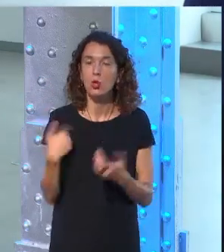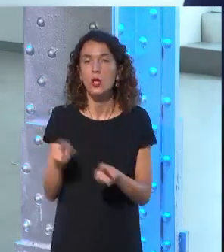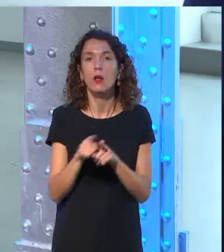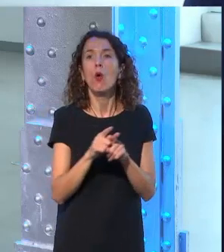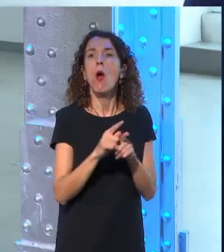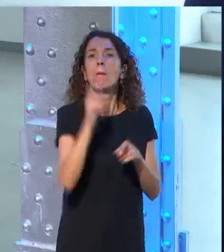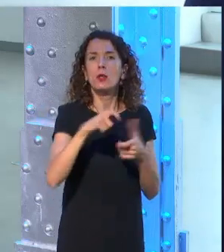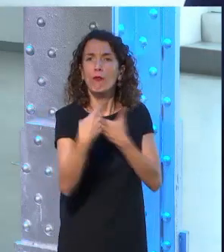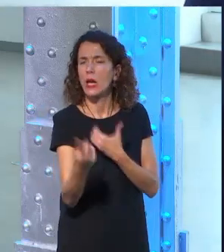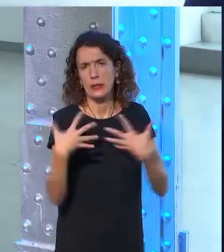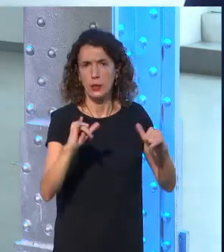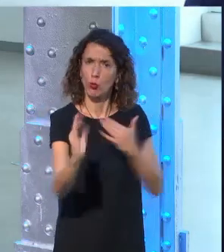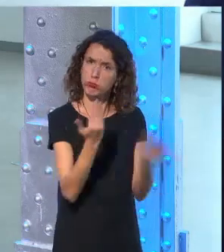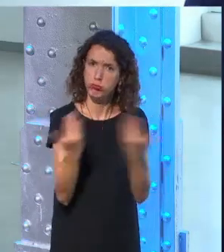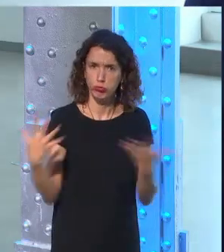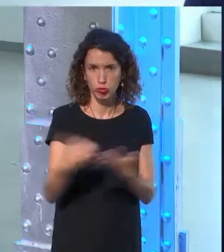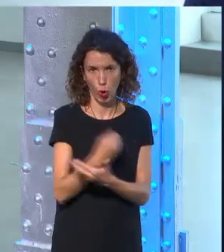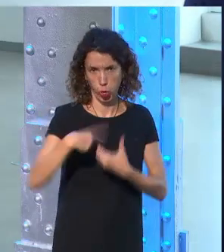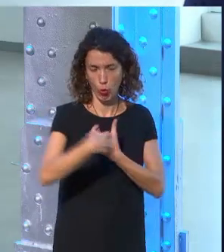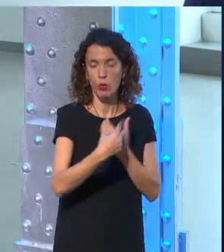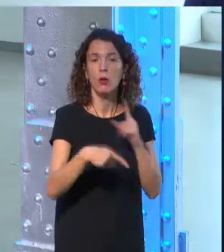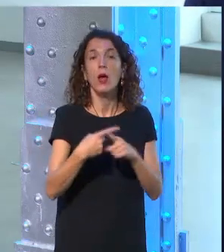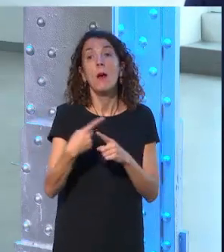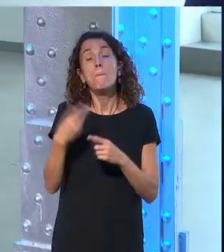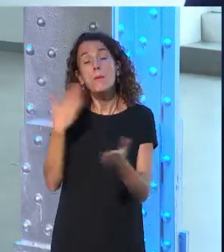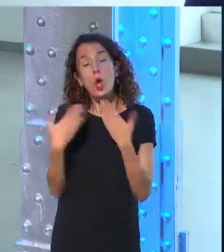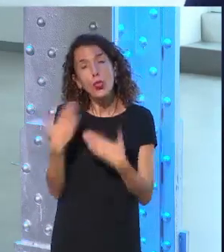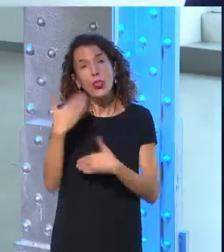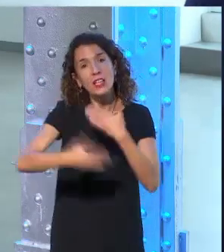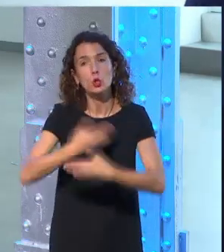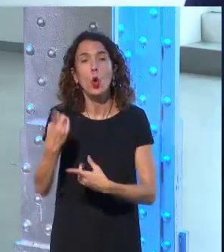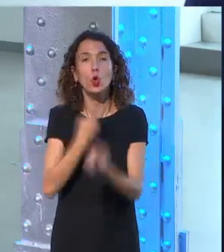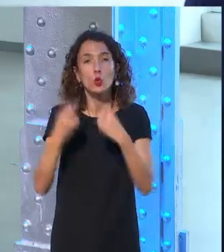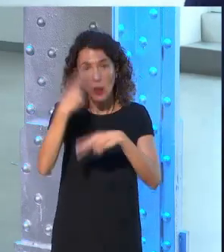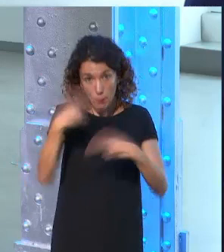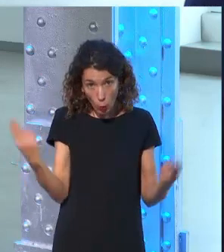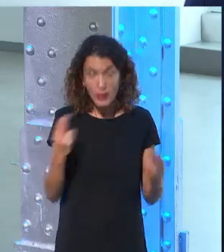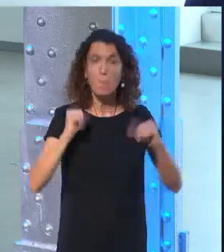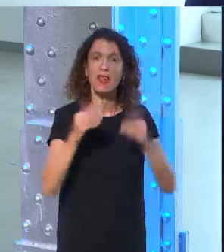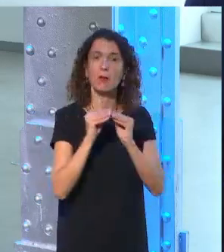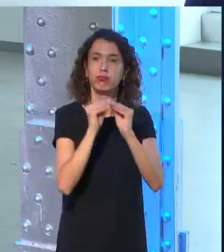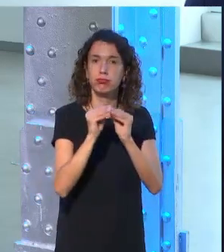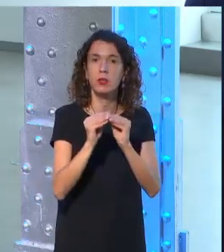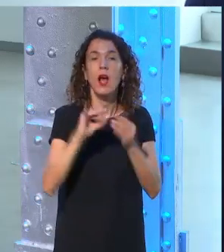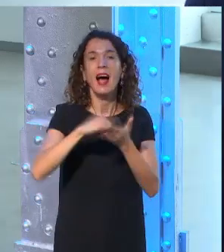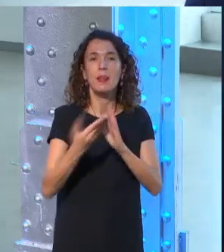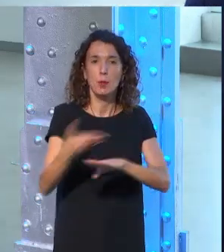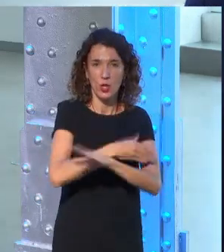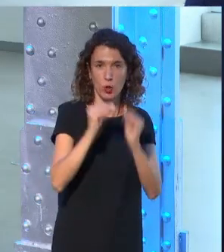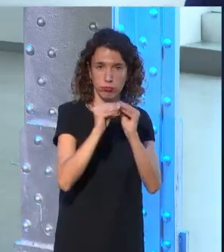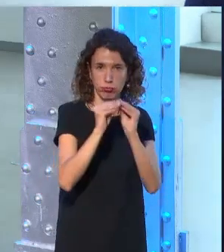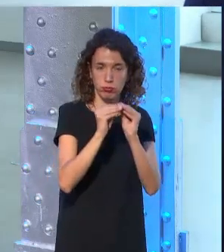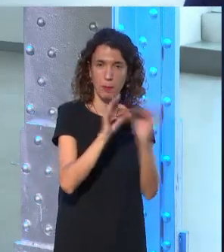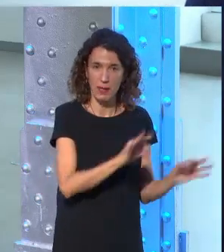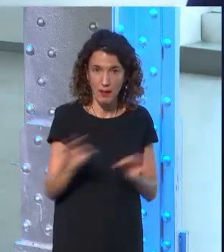fuera. Ahora estaba en el proceso de consulta pública, creo que acabó ayer, y empieza la elaboración del anteproyecto en el que